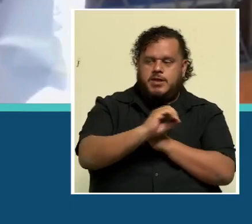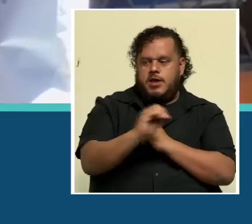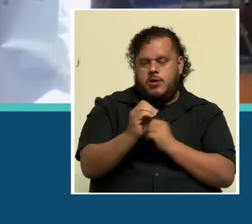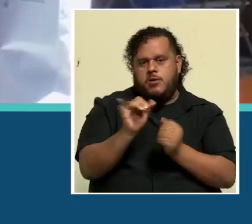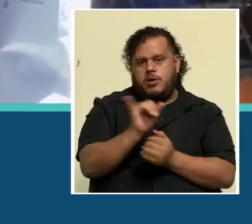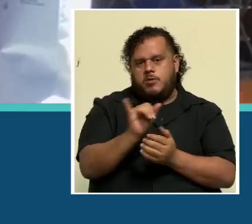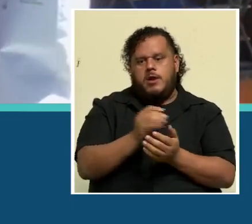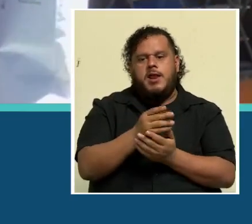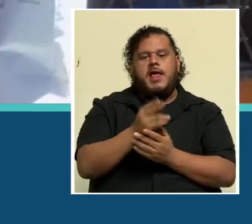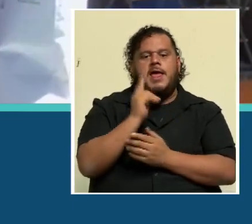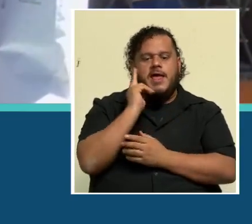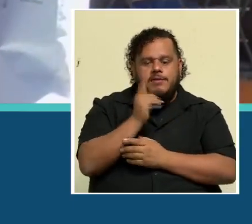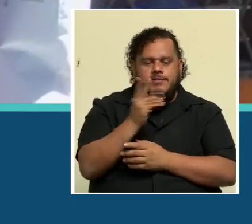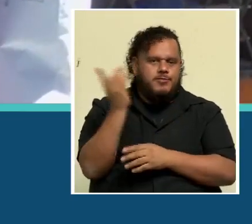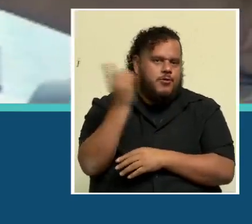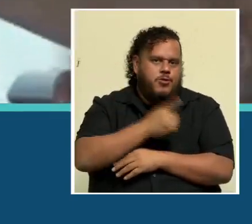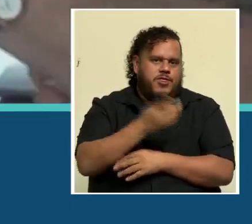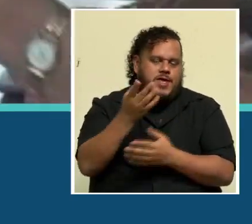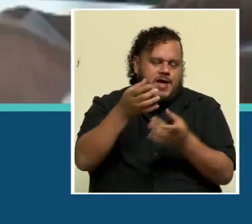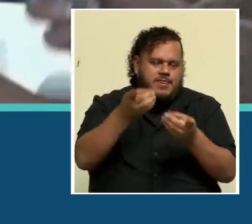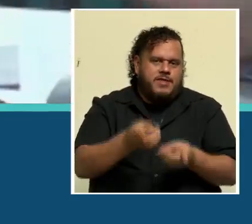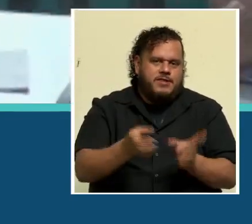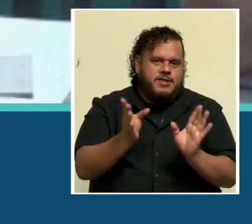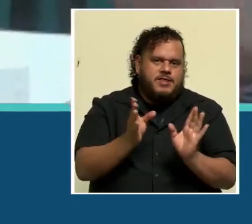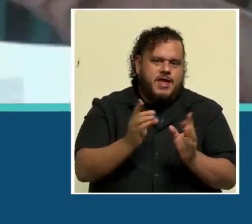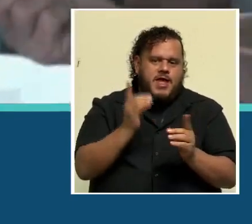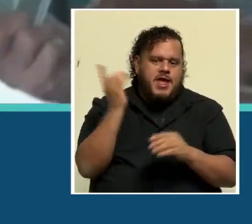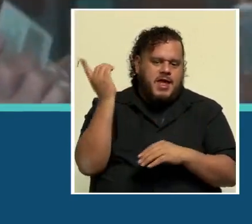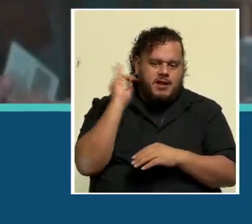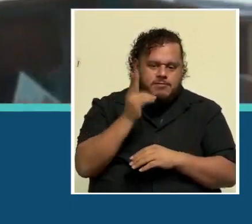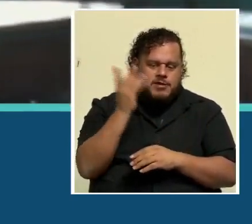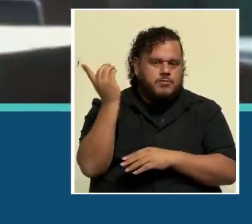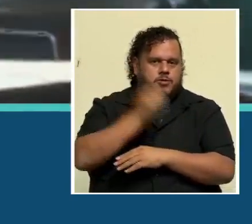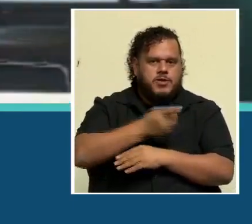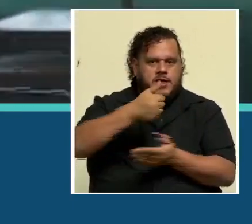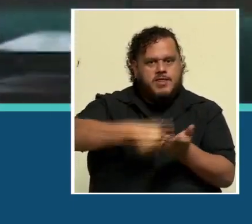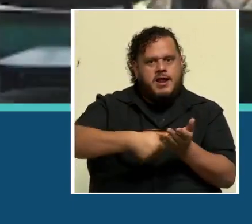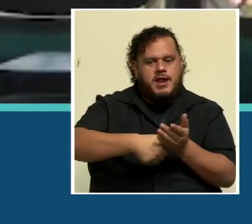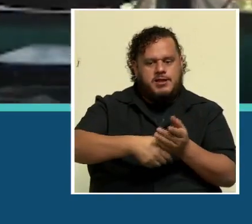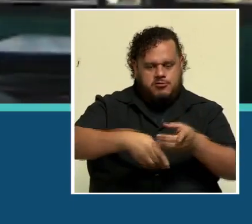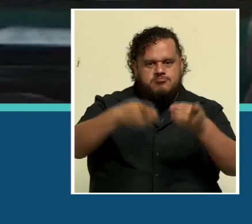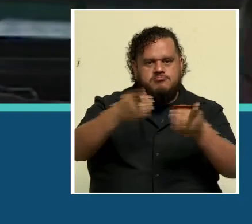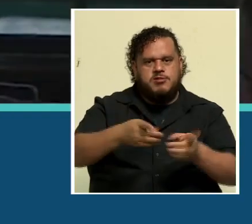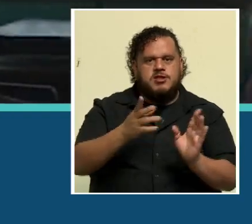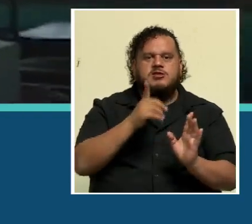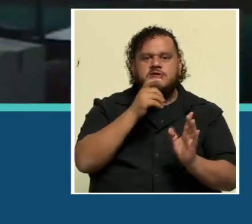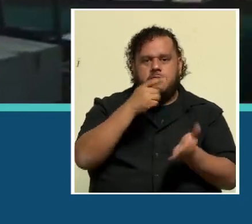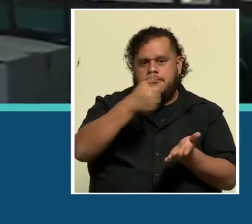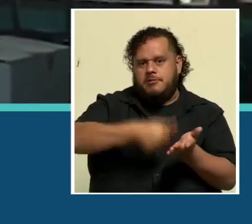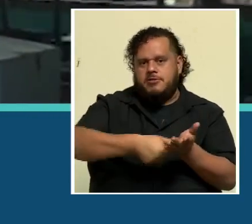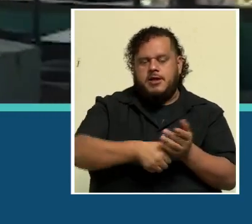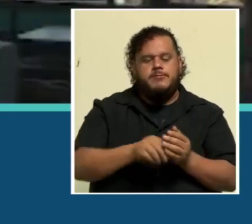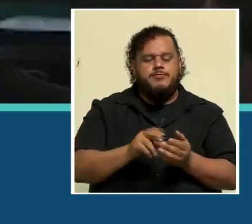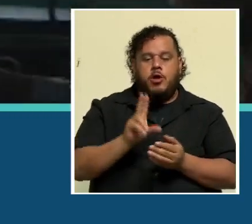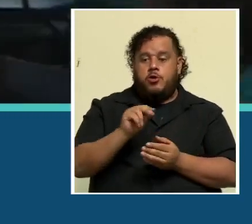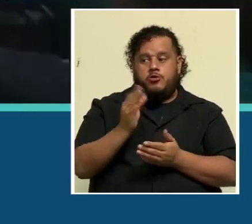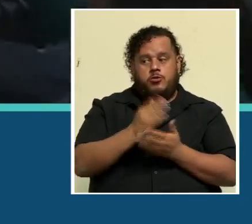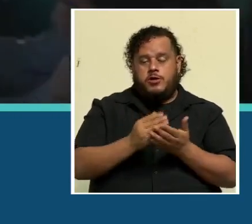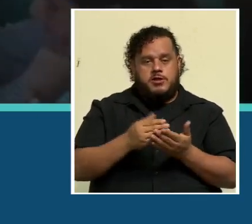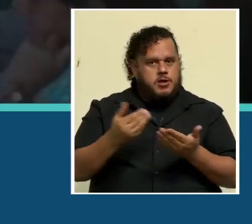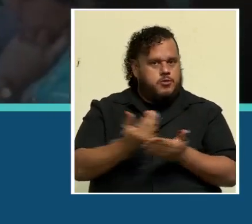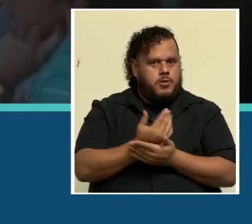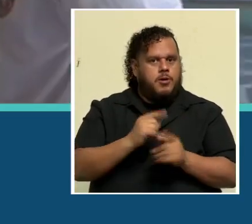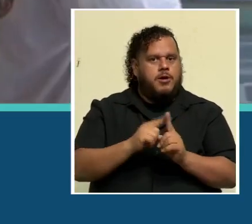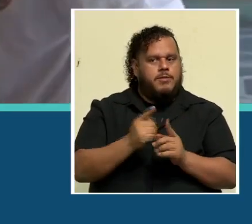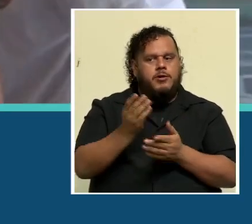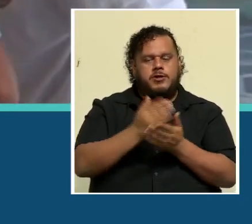incluso el propio día de la elección, ¿verdad? Como digo, ya este es un fenómeno, no es un fenómeno nuevo, pero sí es un fenómeno